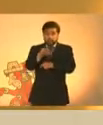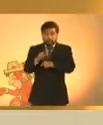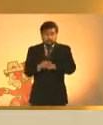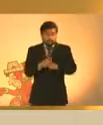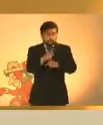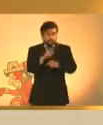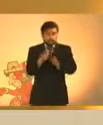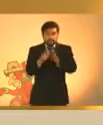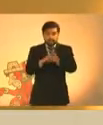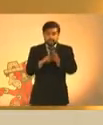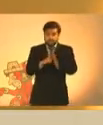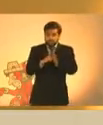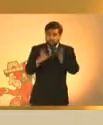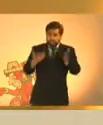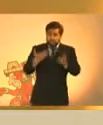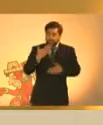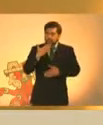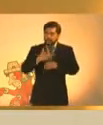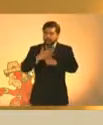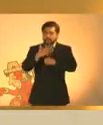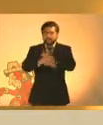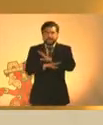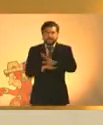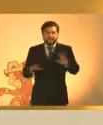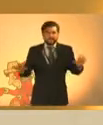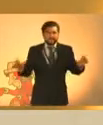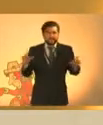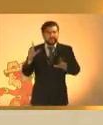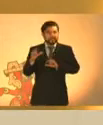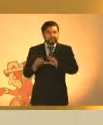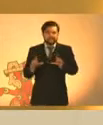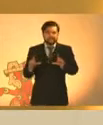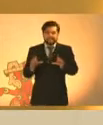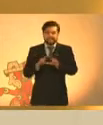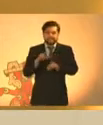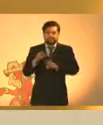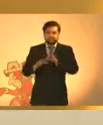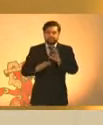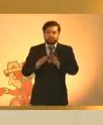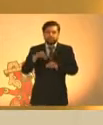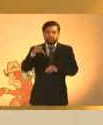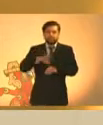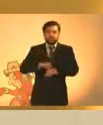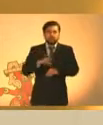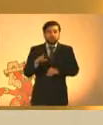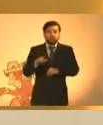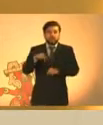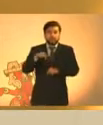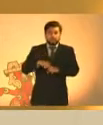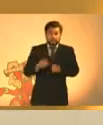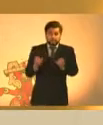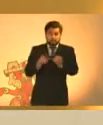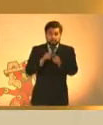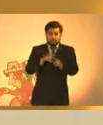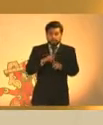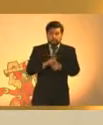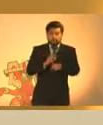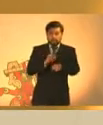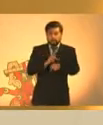lo logramos va a salir simultáneamente o sea el día de hoy en perú ecuador